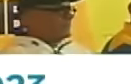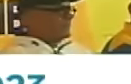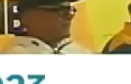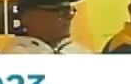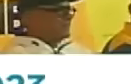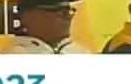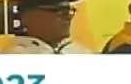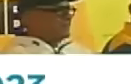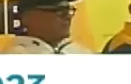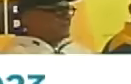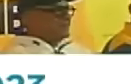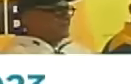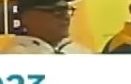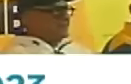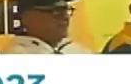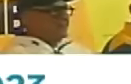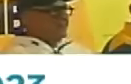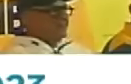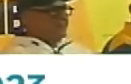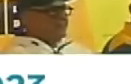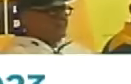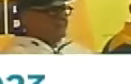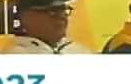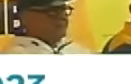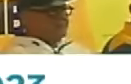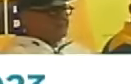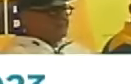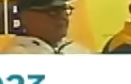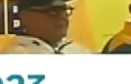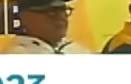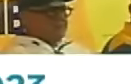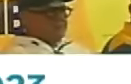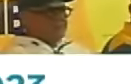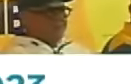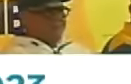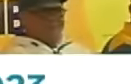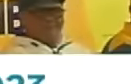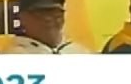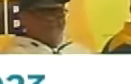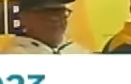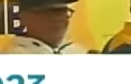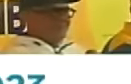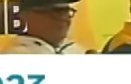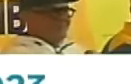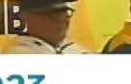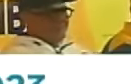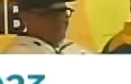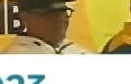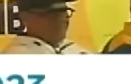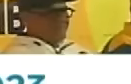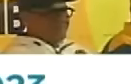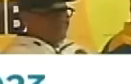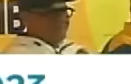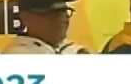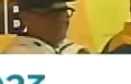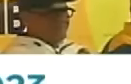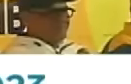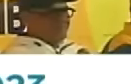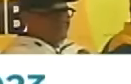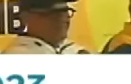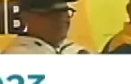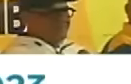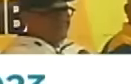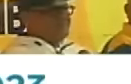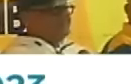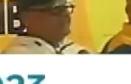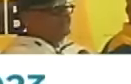propósito de este histórico referéndum consultivo en el día de hoy en defensa del territorio de la Guayana Esequiba. Jorge Rodríguez,